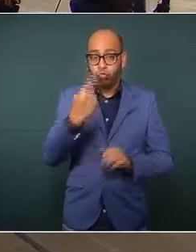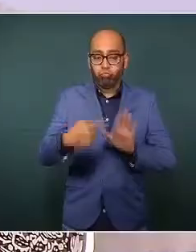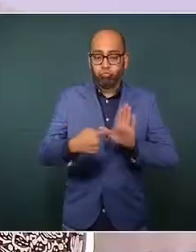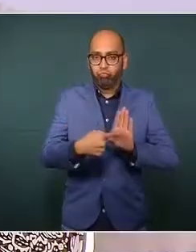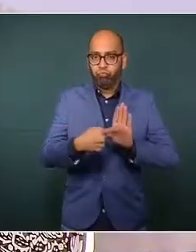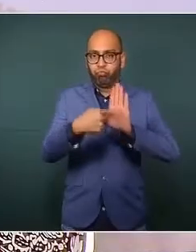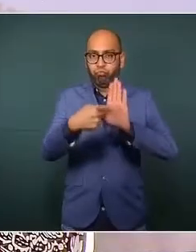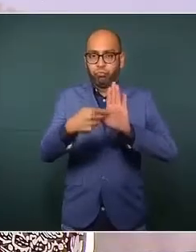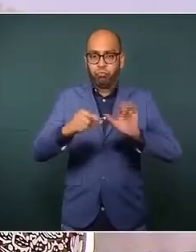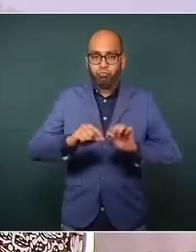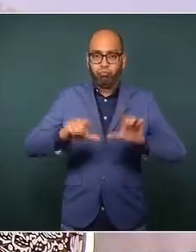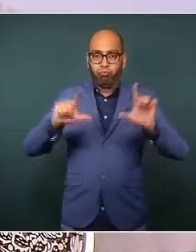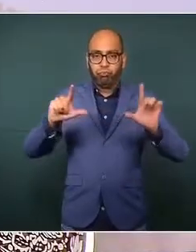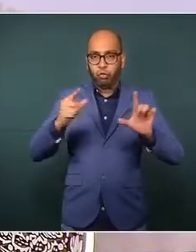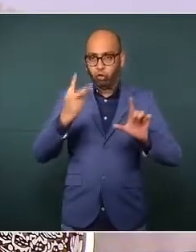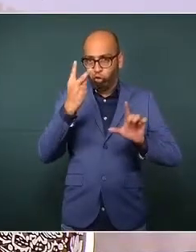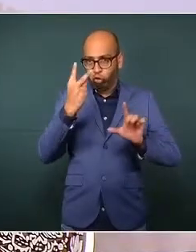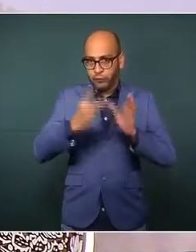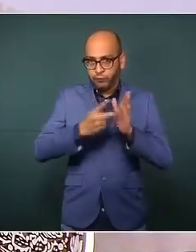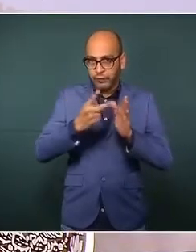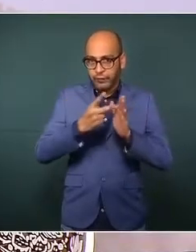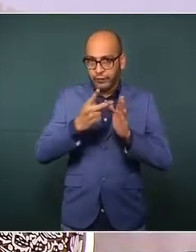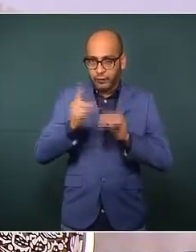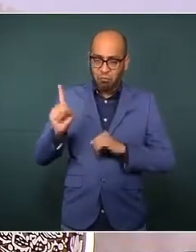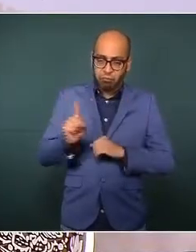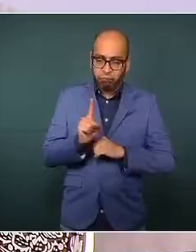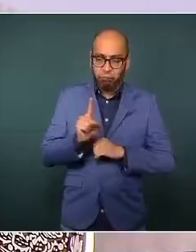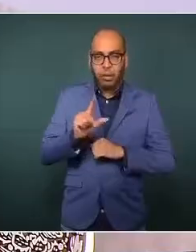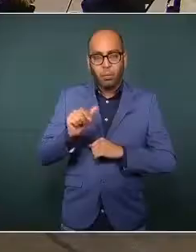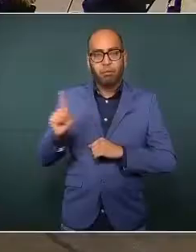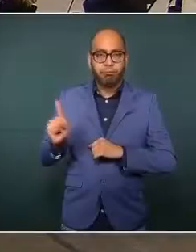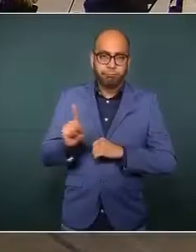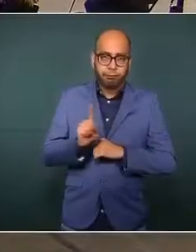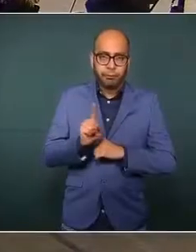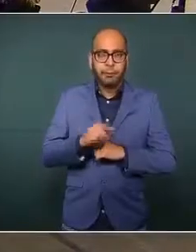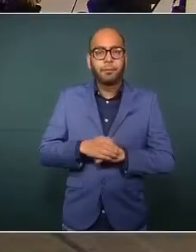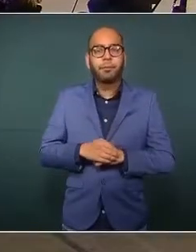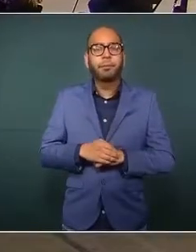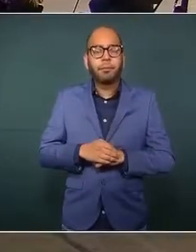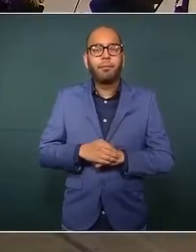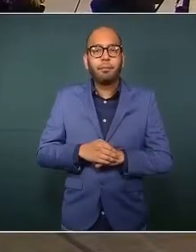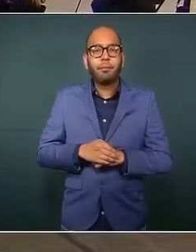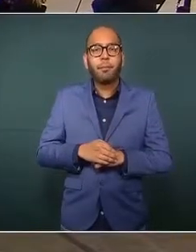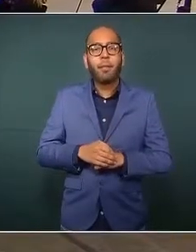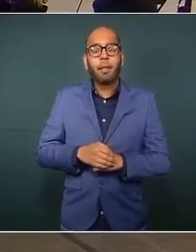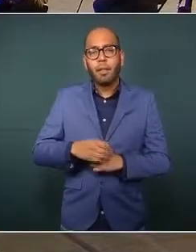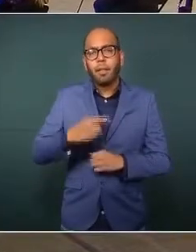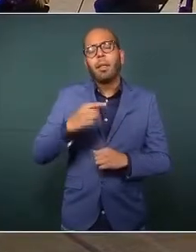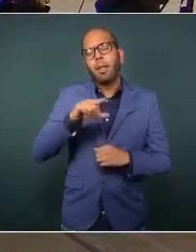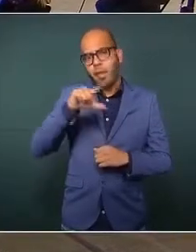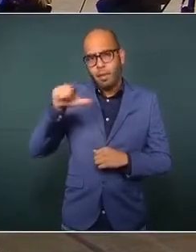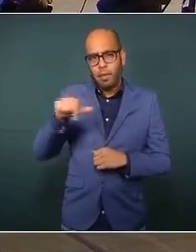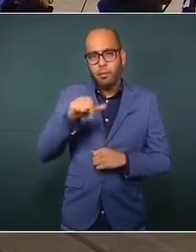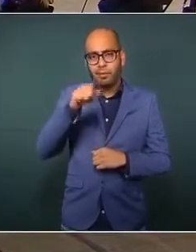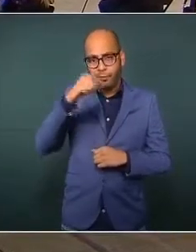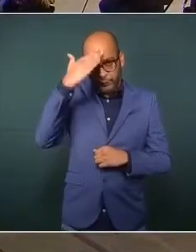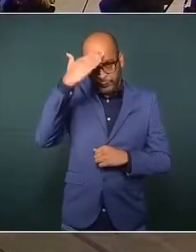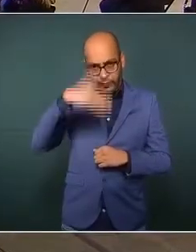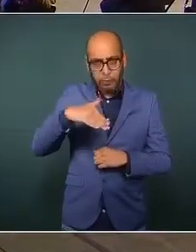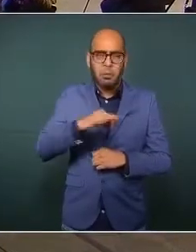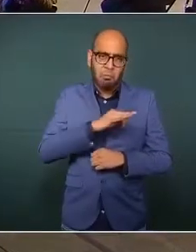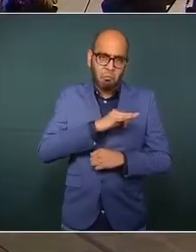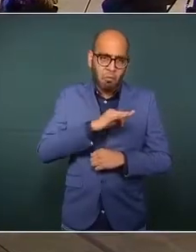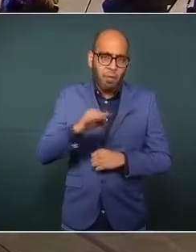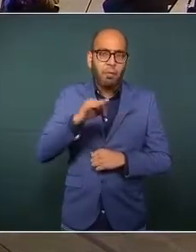tenemos y posteriormente abrimos, como siempre, para responder a las preguntas